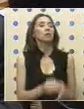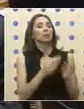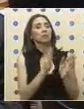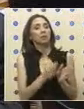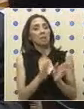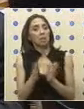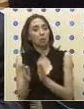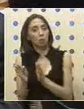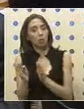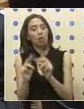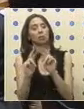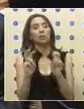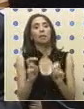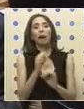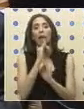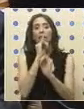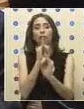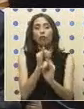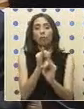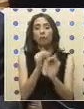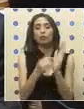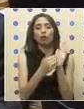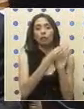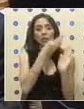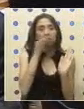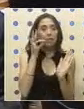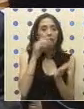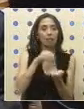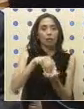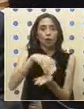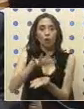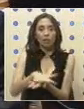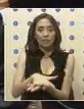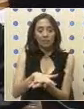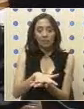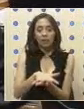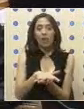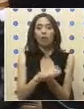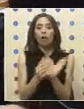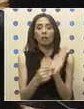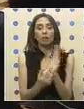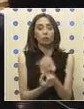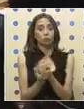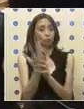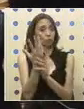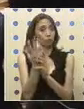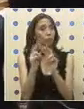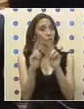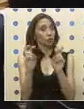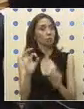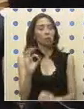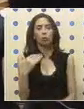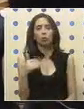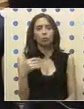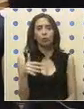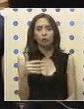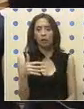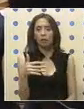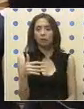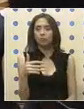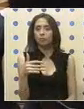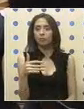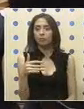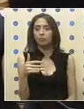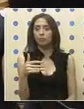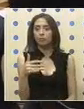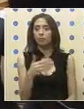más perfecta en lo relativo a la información declarada secreta o reservada, y hay aquí una innovación que nos parece de tremenda importancia y yo creo que corresponde,